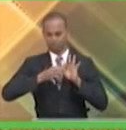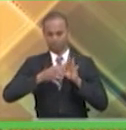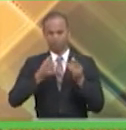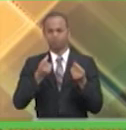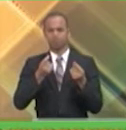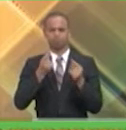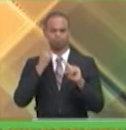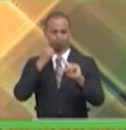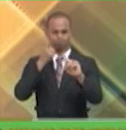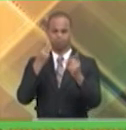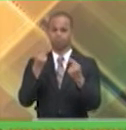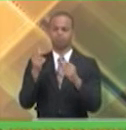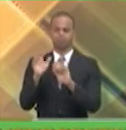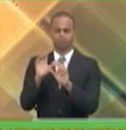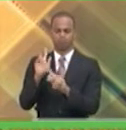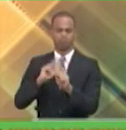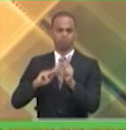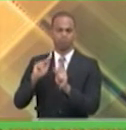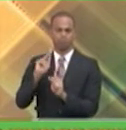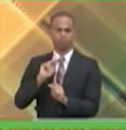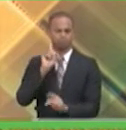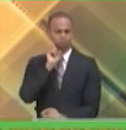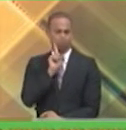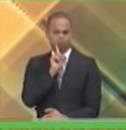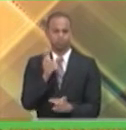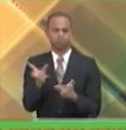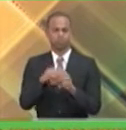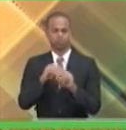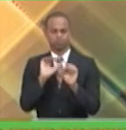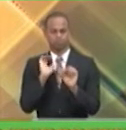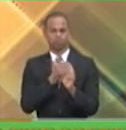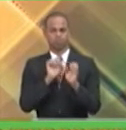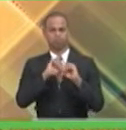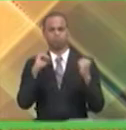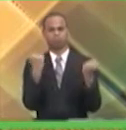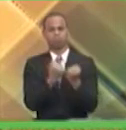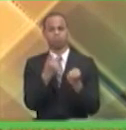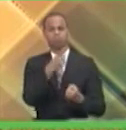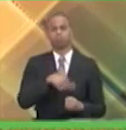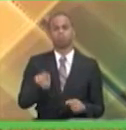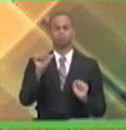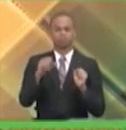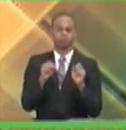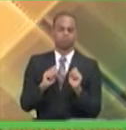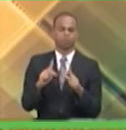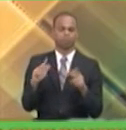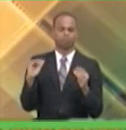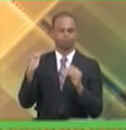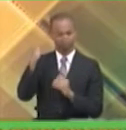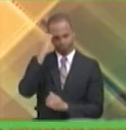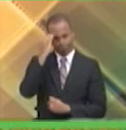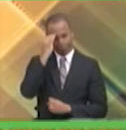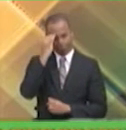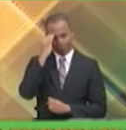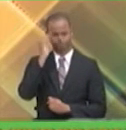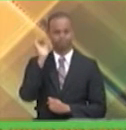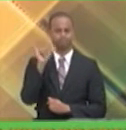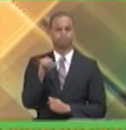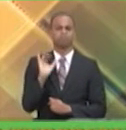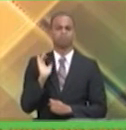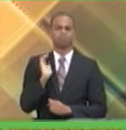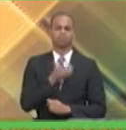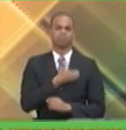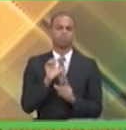de la persona sorda en nuestra sociedad, y de que ellos también tengan esa oportunidad de conocer lo que es